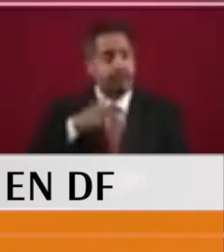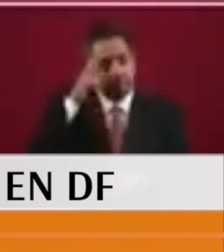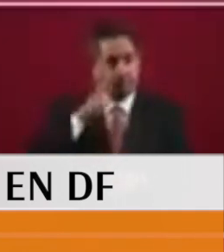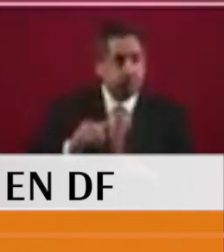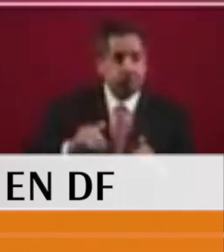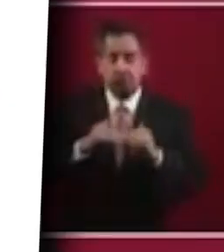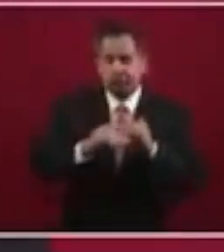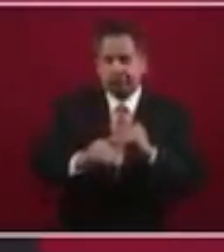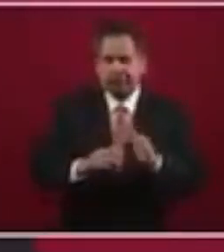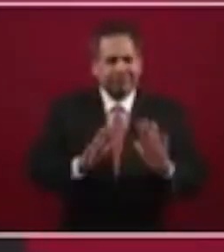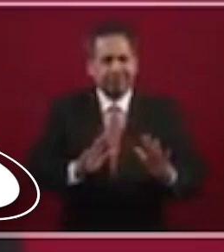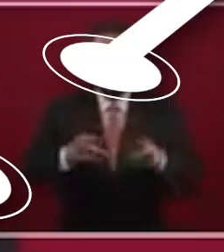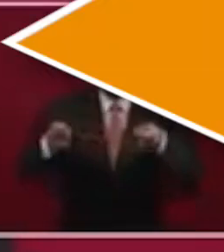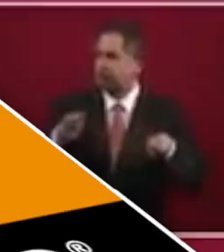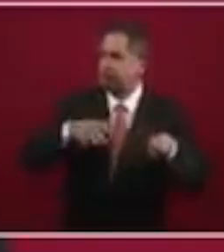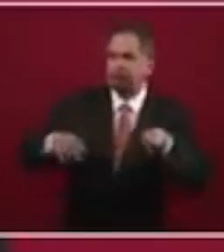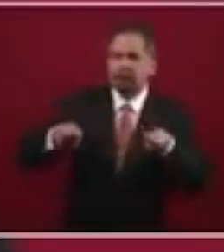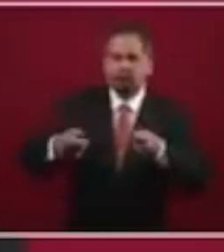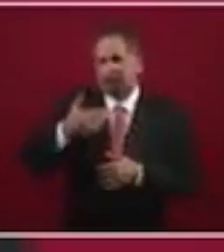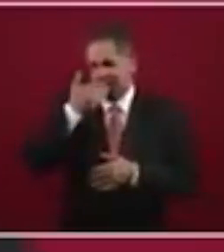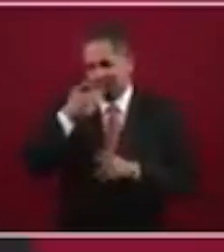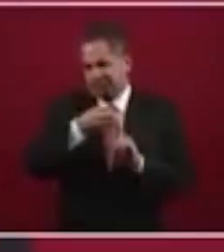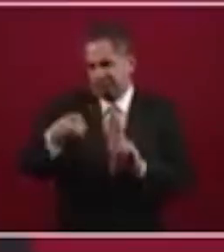estabilidad política. Hay gobernabilidad en el país.